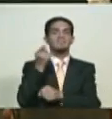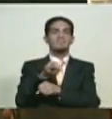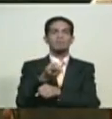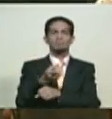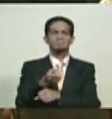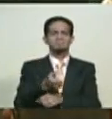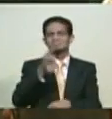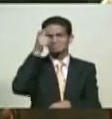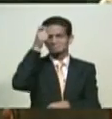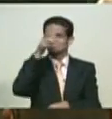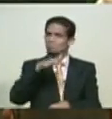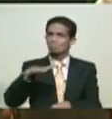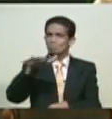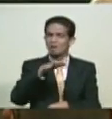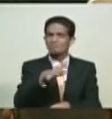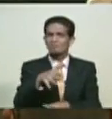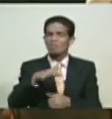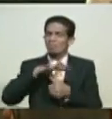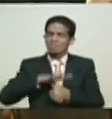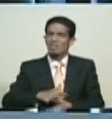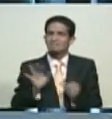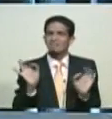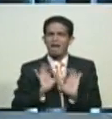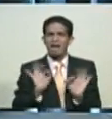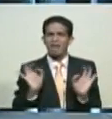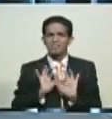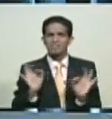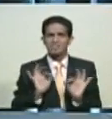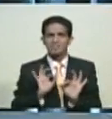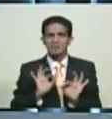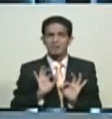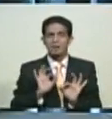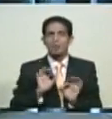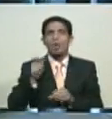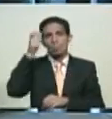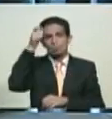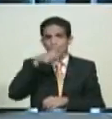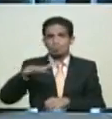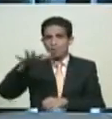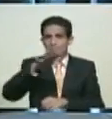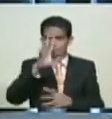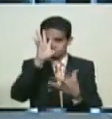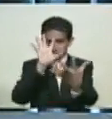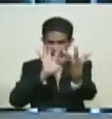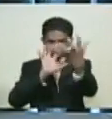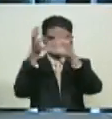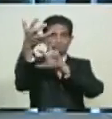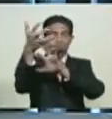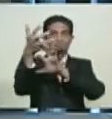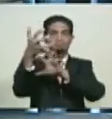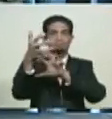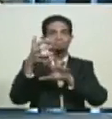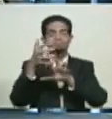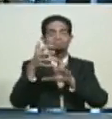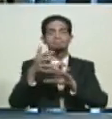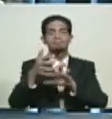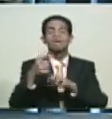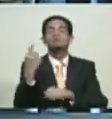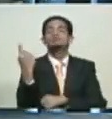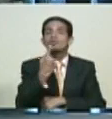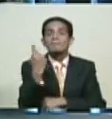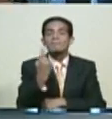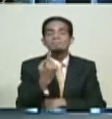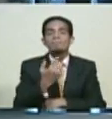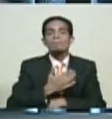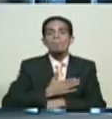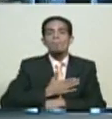domina nadie en un pueblo lleno de rebeldía y de coraje es un pueblo que solo se puede establecer